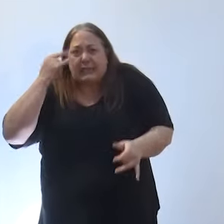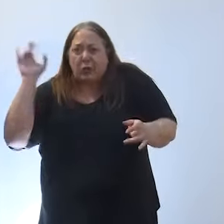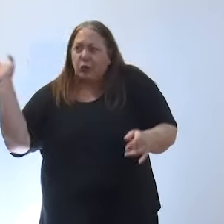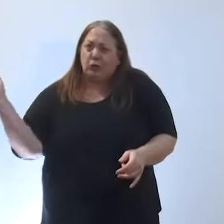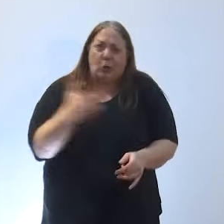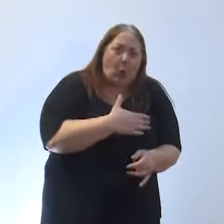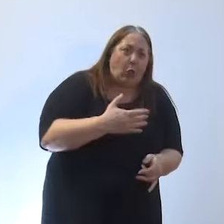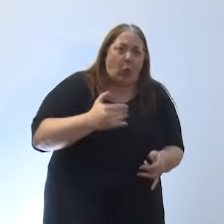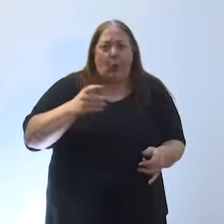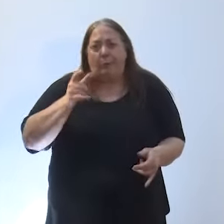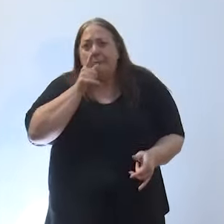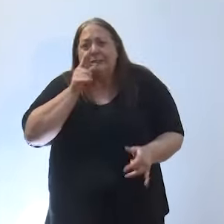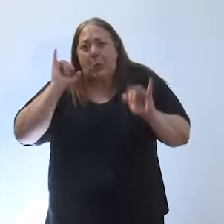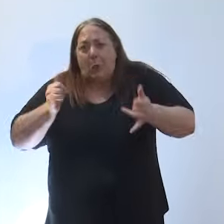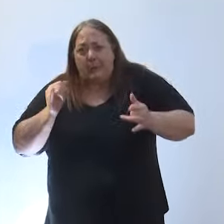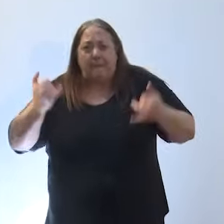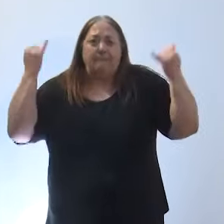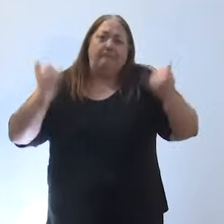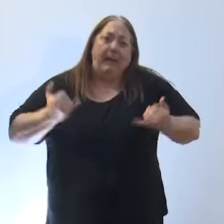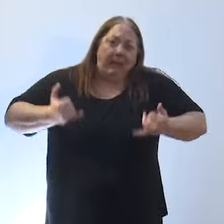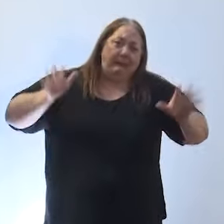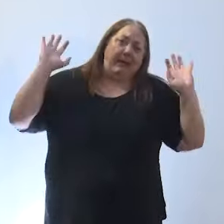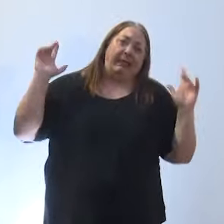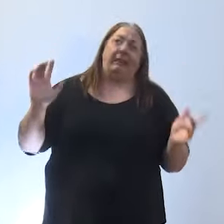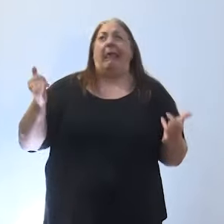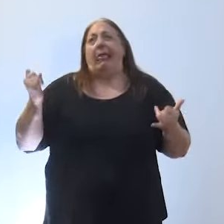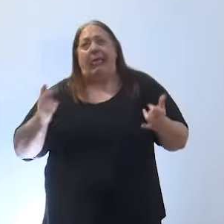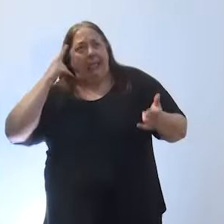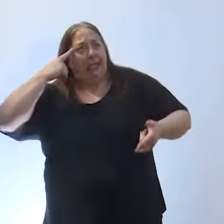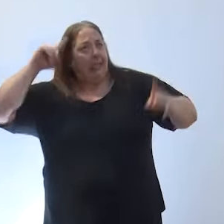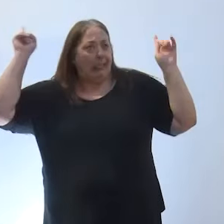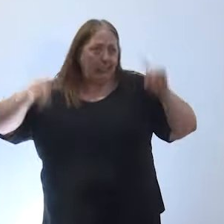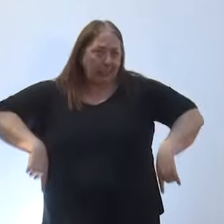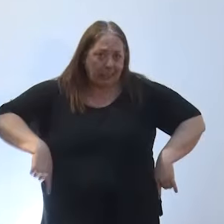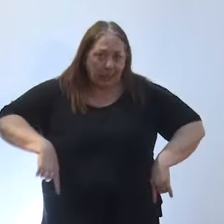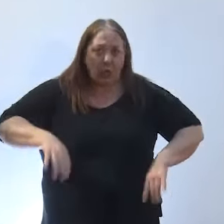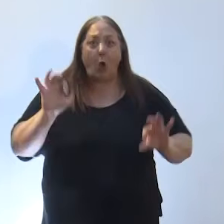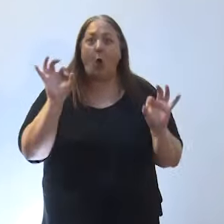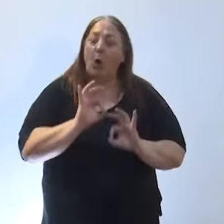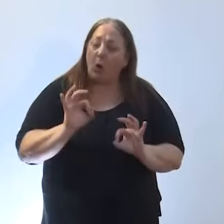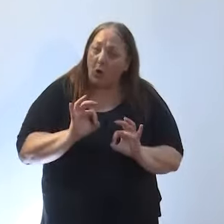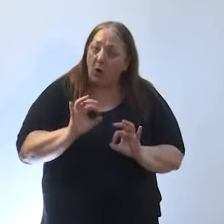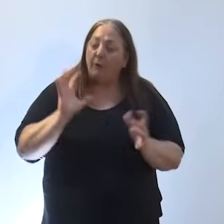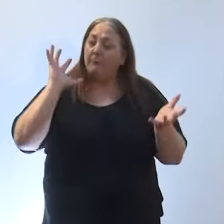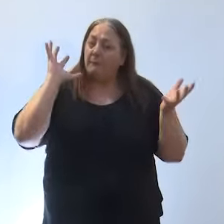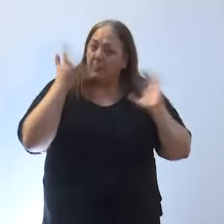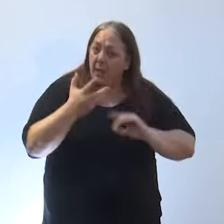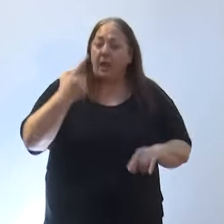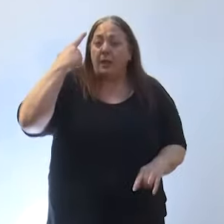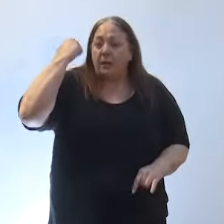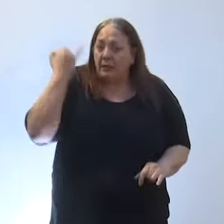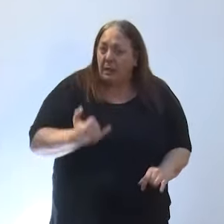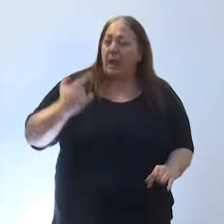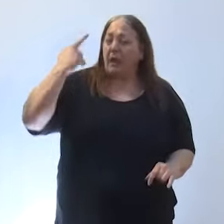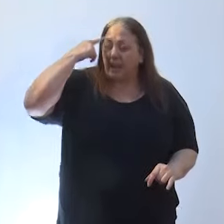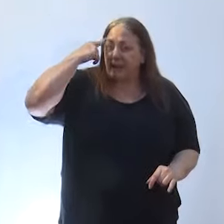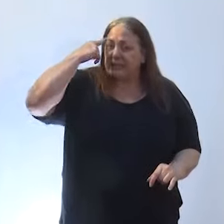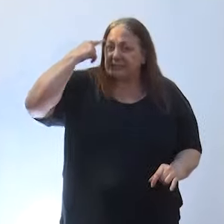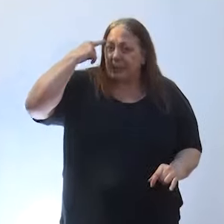verdad se fue un poco más a fondo en decir bueno a ver cuál es la idea que ustedes tienen de que mi ley tiene un pensamiento